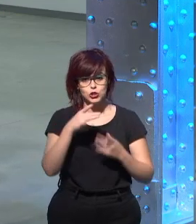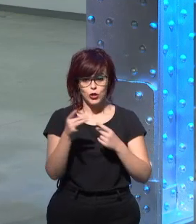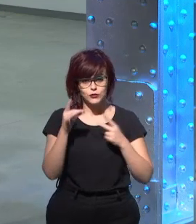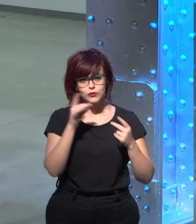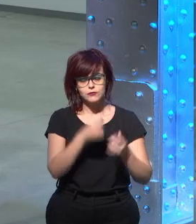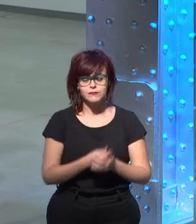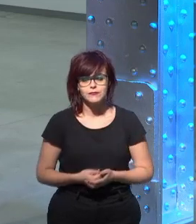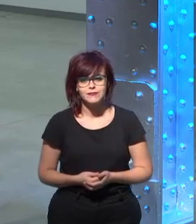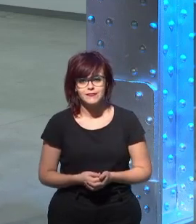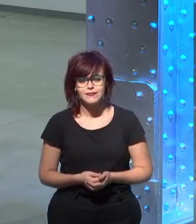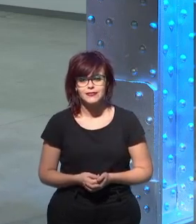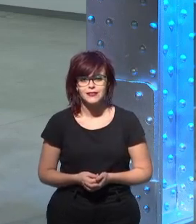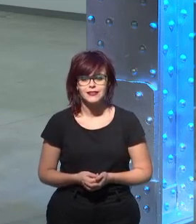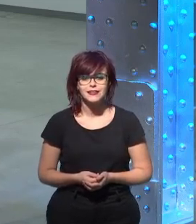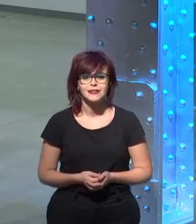tanto.